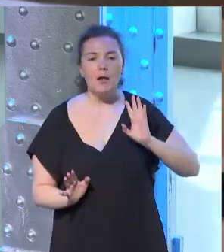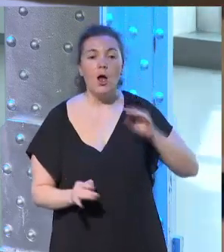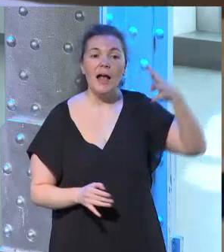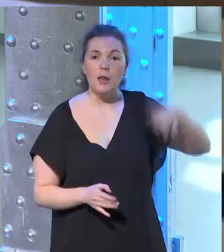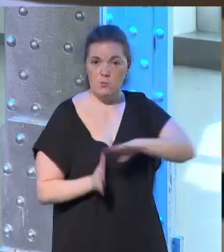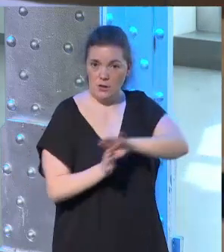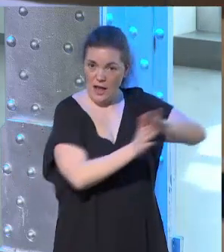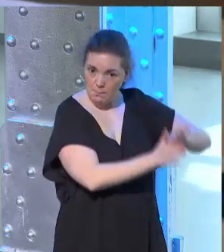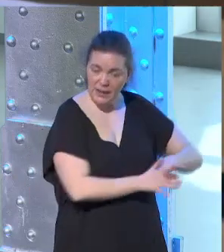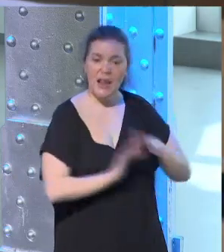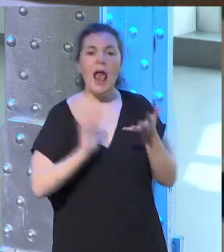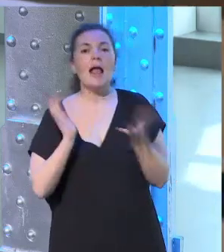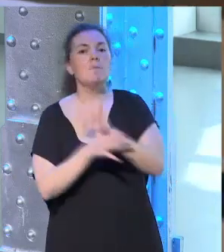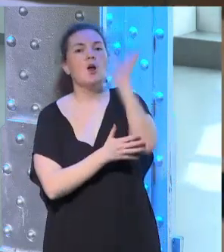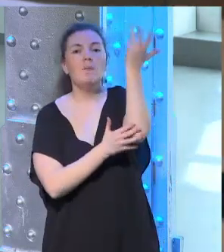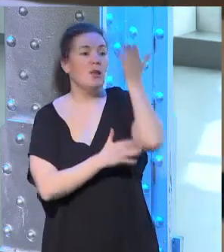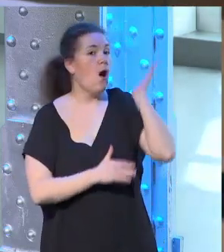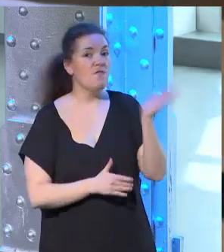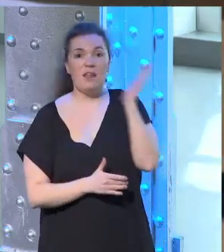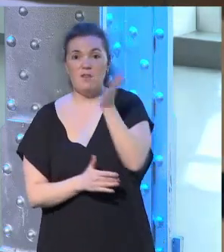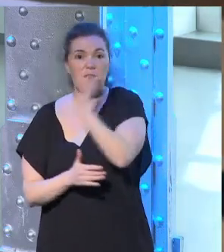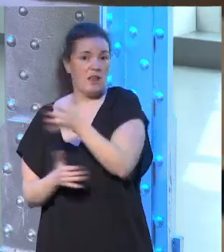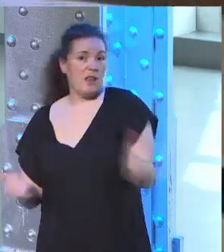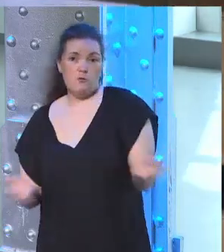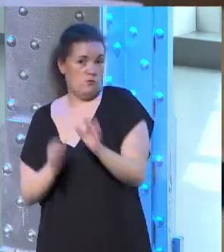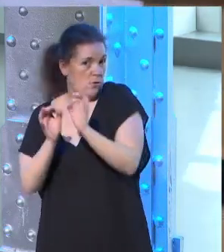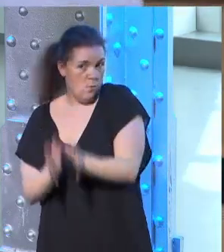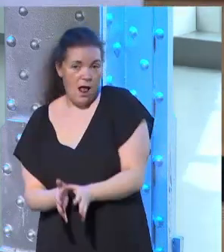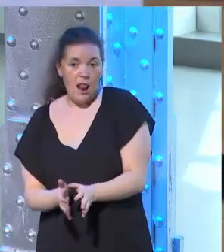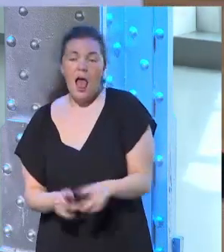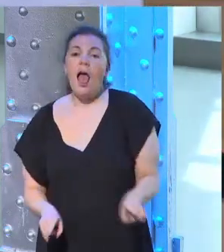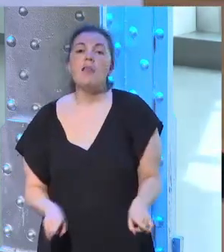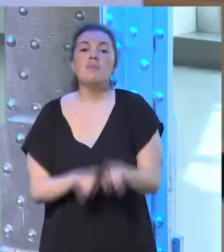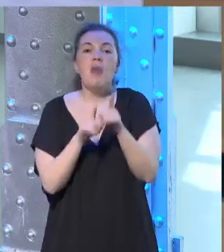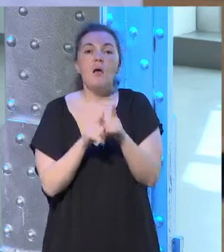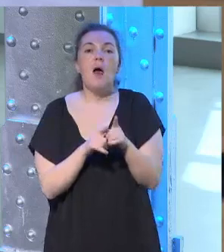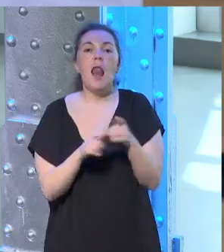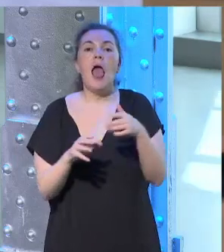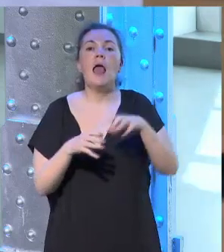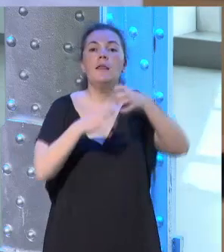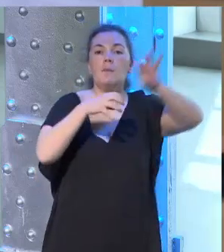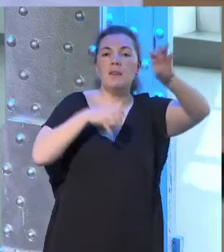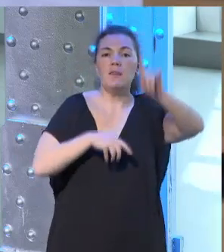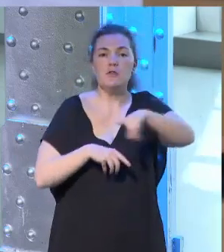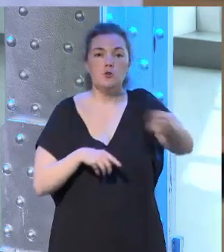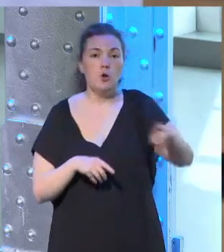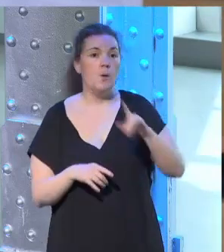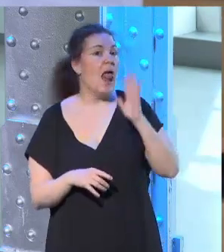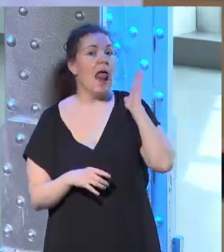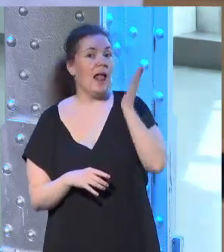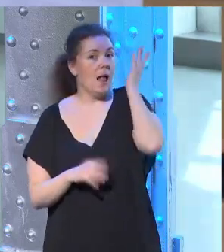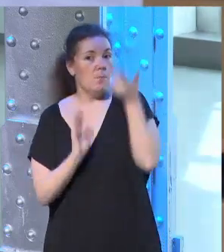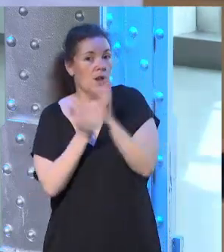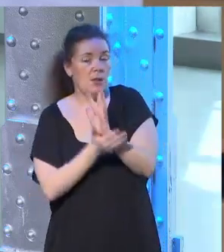en Cataluña, el cambio climático va a afectar por igual, como decía yo hoy para justificar. Digo, da igual que haya declaración de independencia o no, el cambio climático les va a afectar en Cataluña y